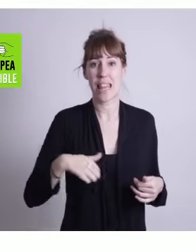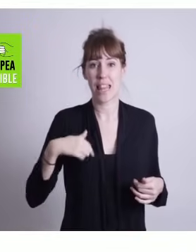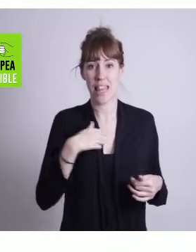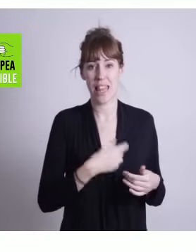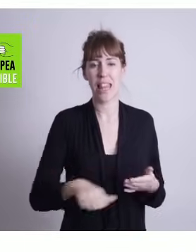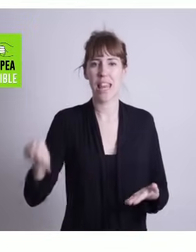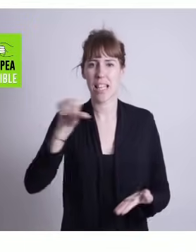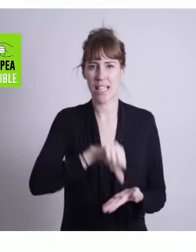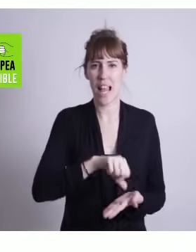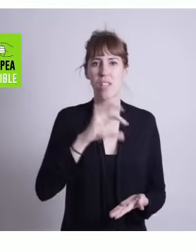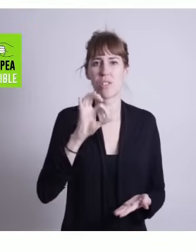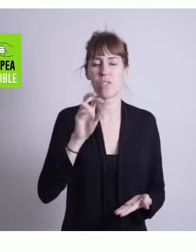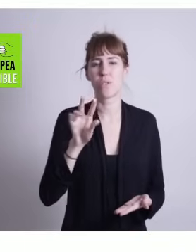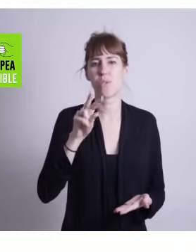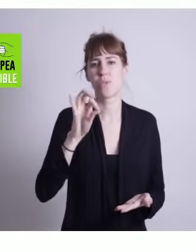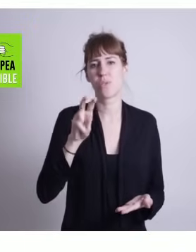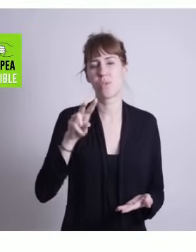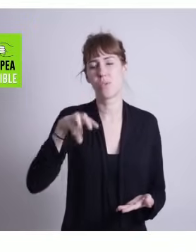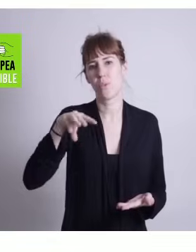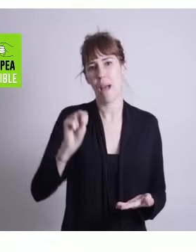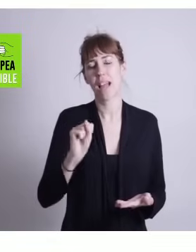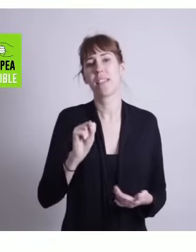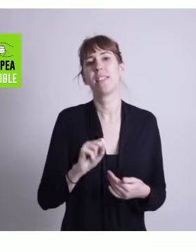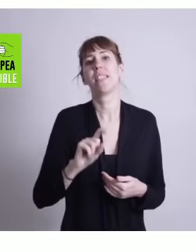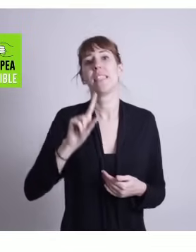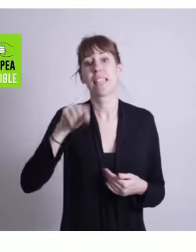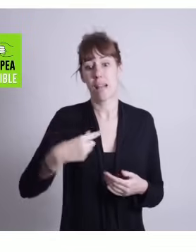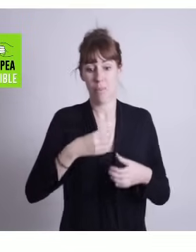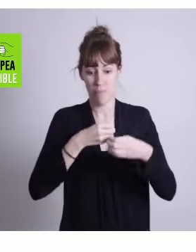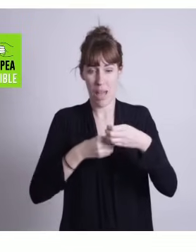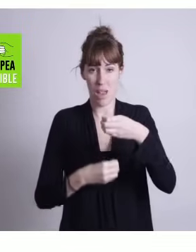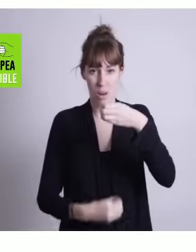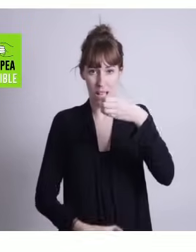asciende la Kundalini, que está integrado dentro de nuestra médula espinal.